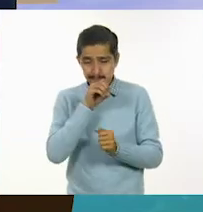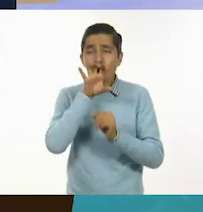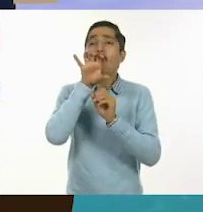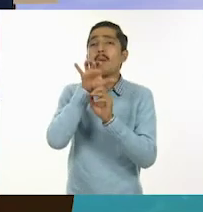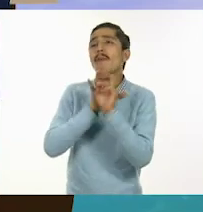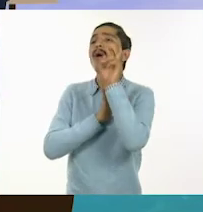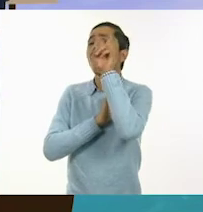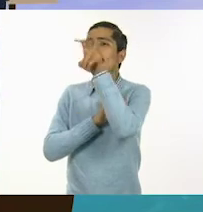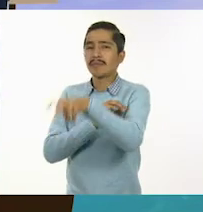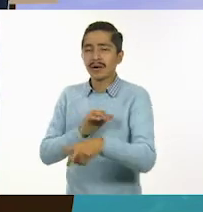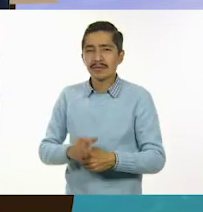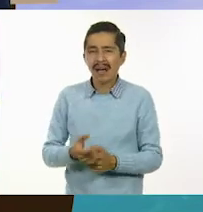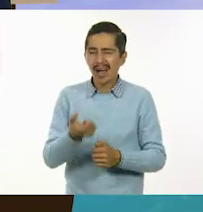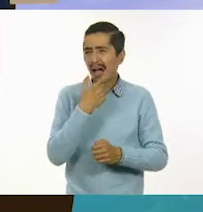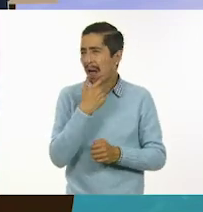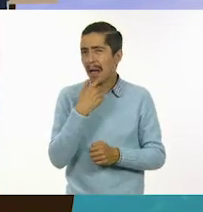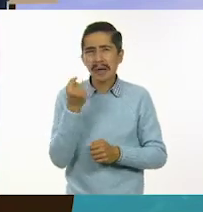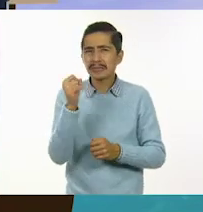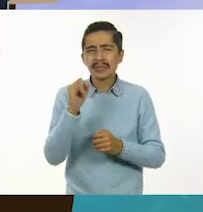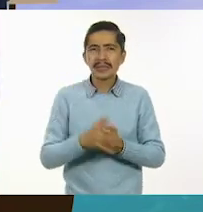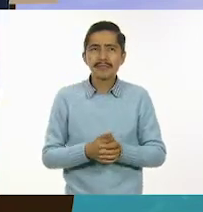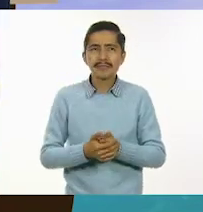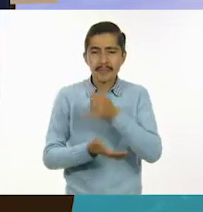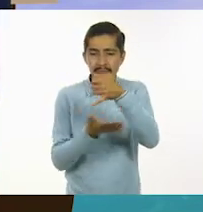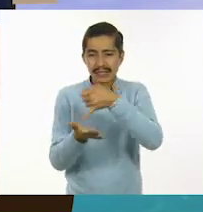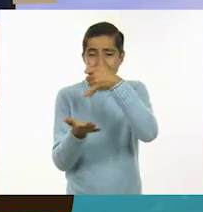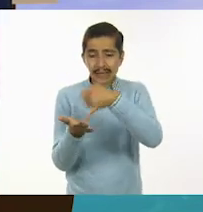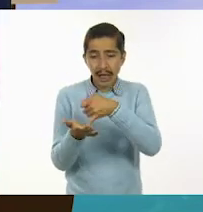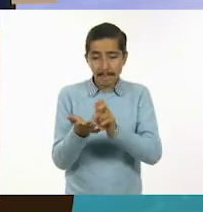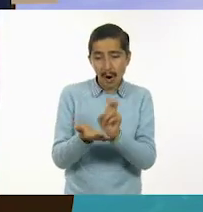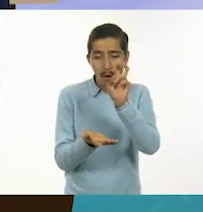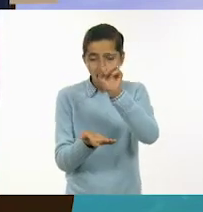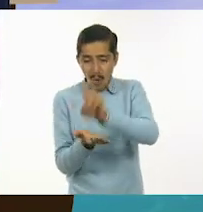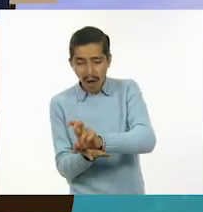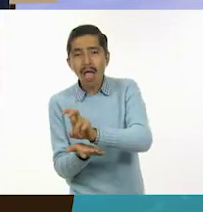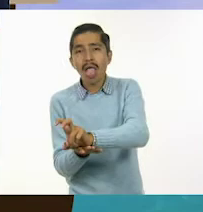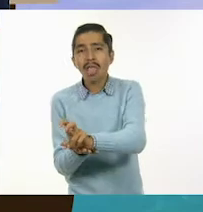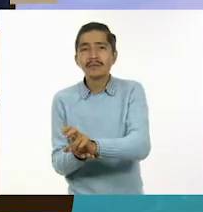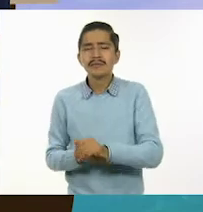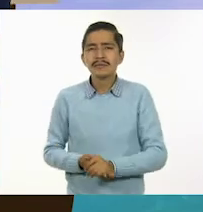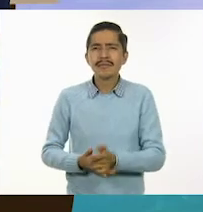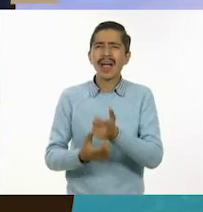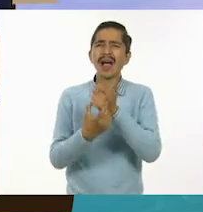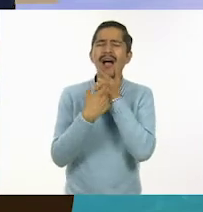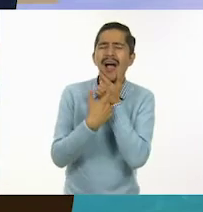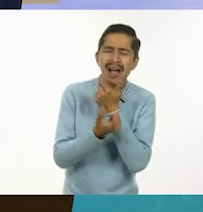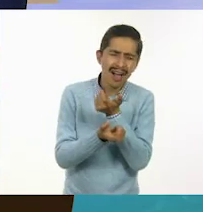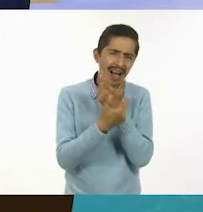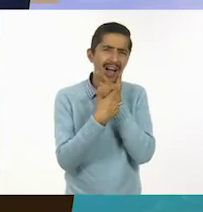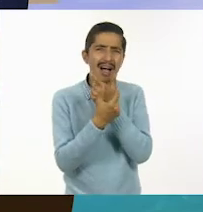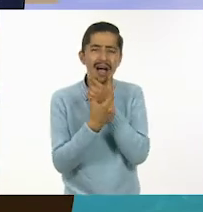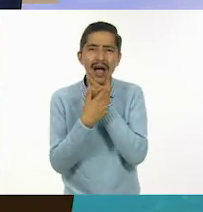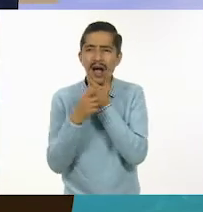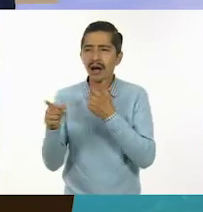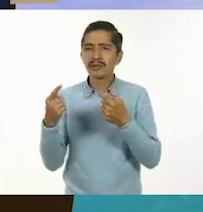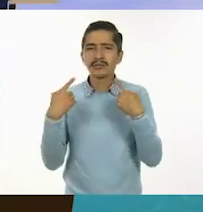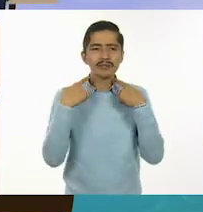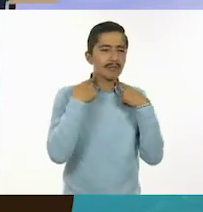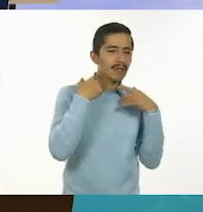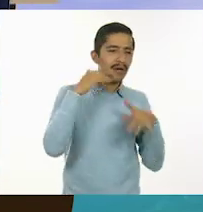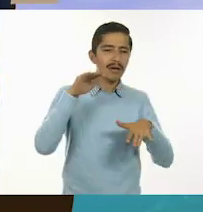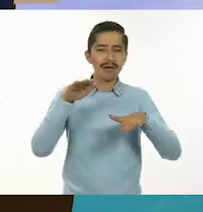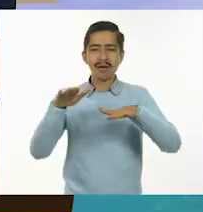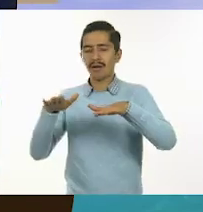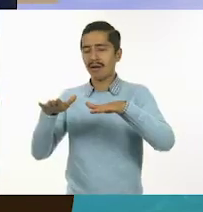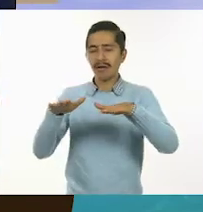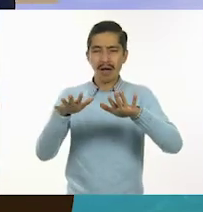Si en un asalto pirata caía en una isla de zombies, él reía y reía sorprendiendo a los zombies y haciendo